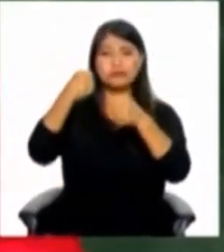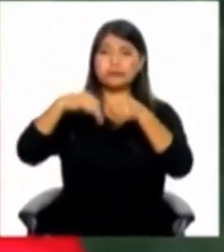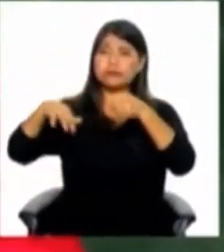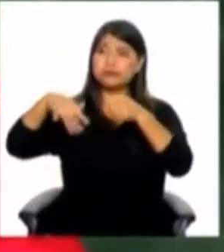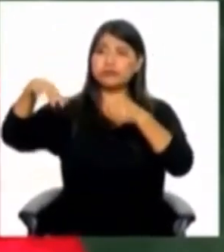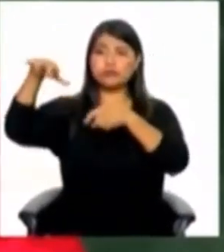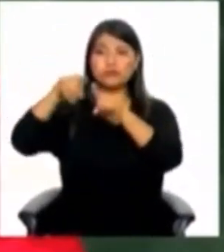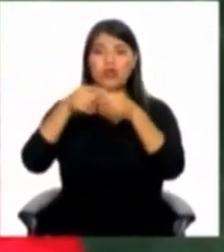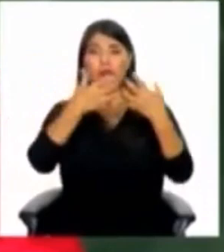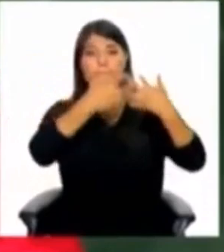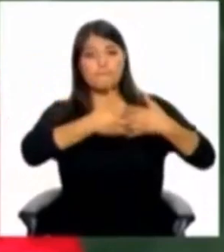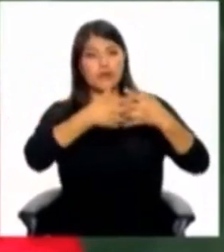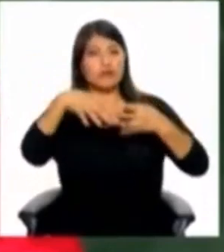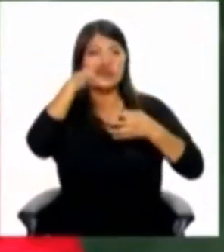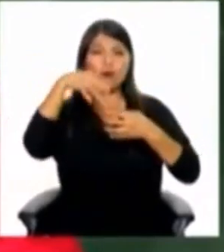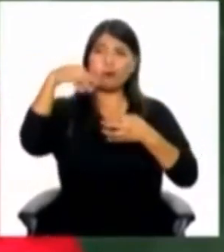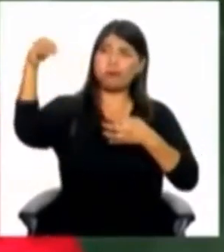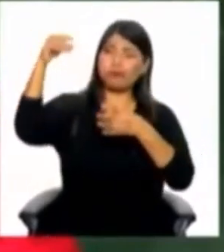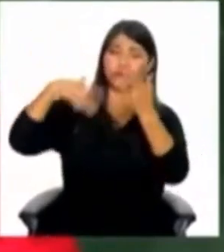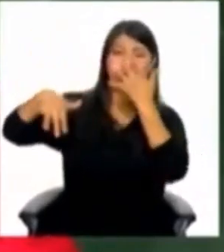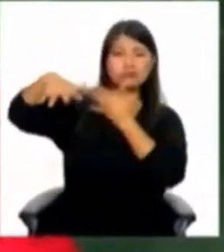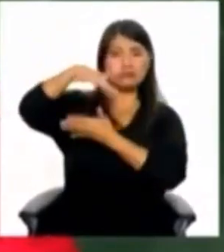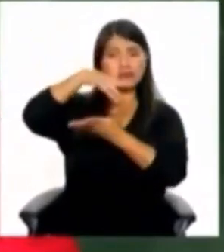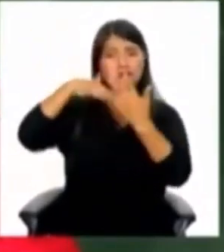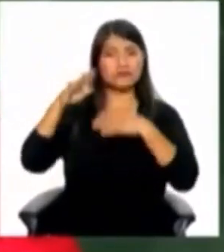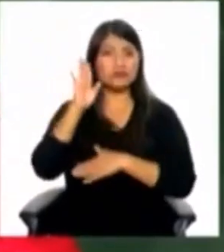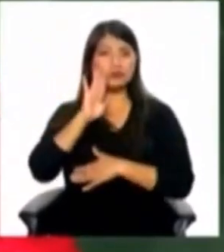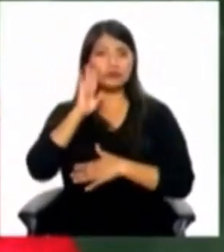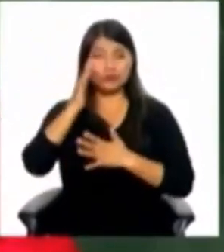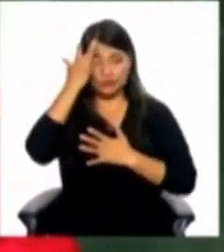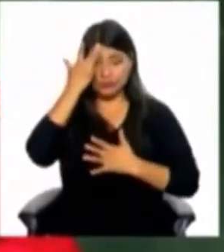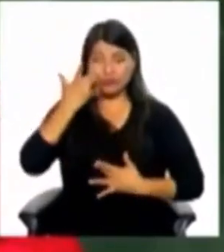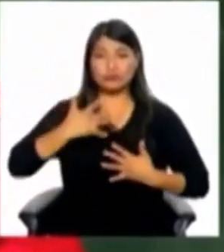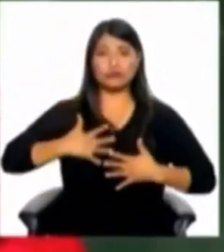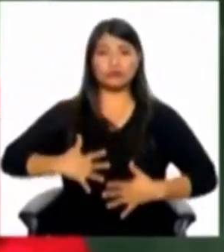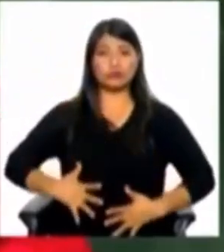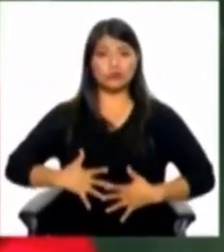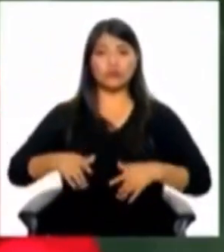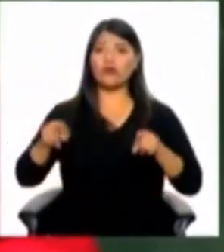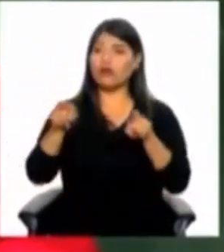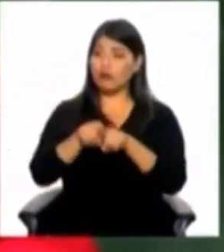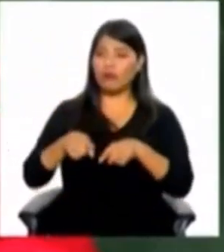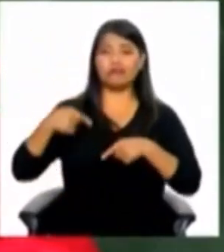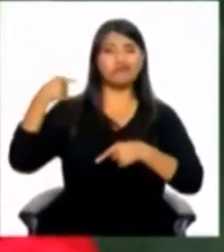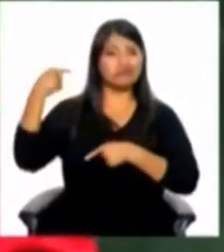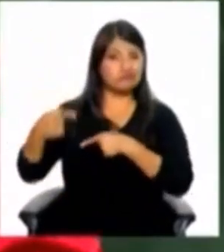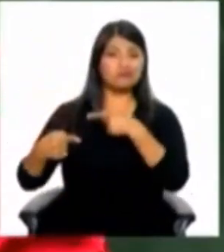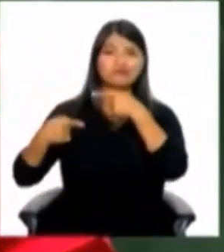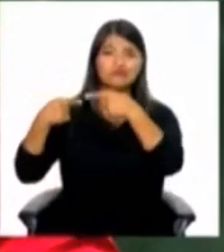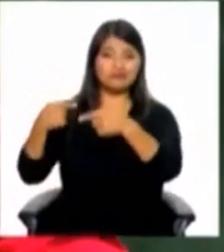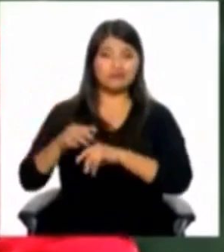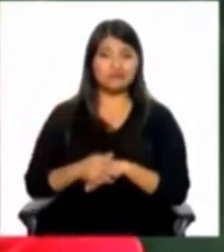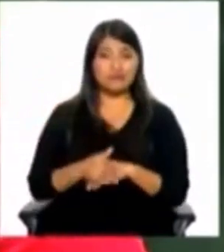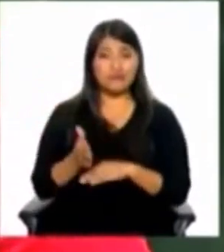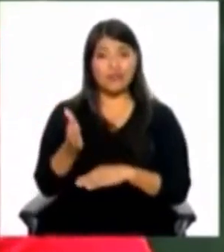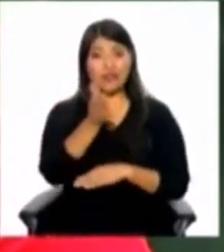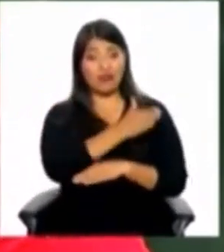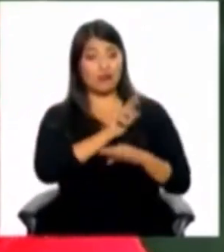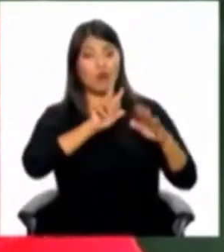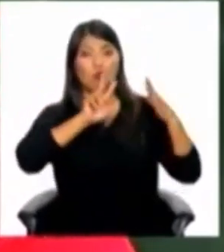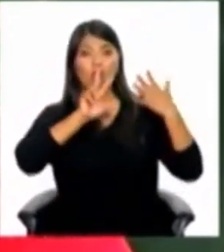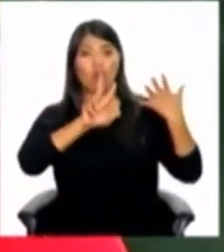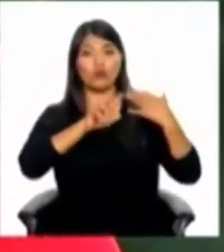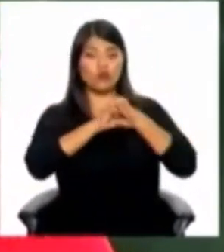más afectados por los desastres climáticos. El mes pasado, los 8 países